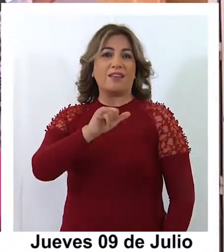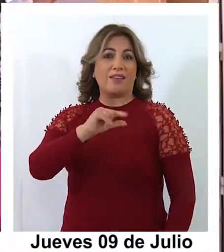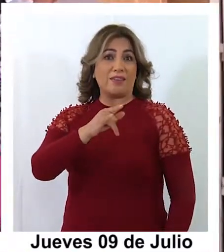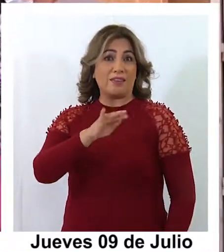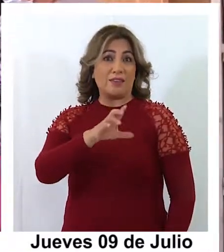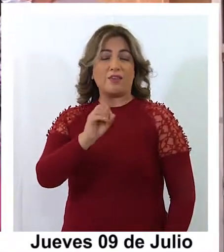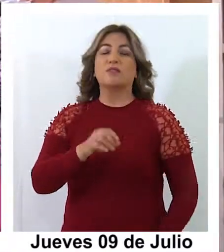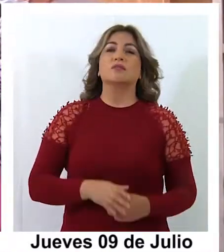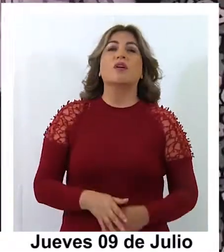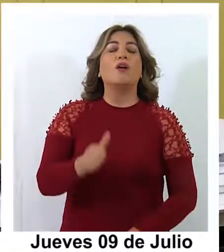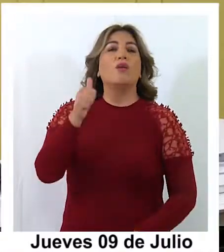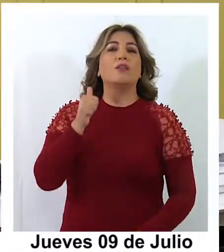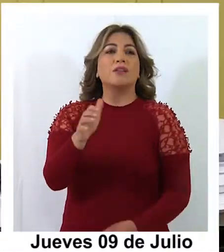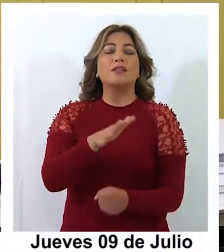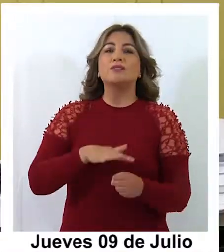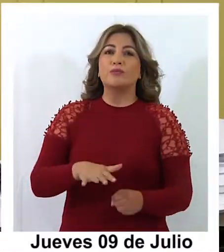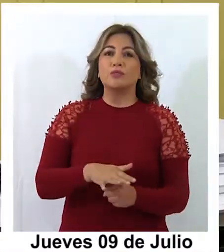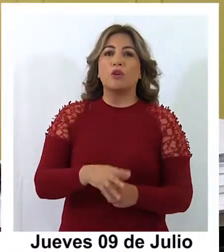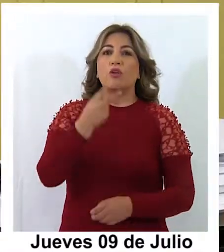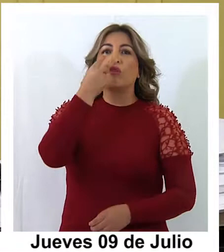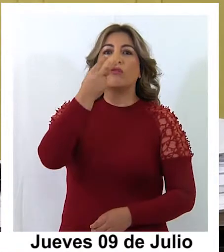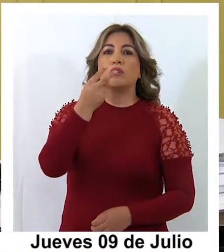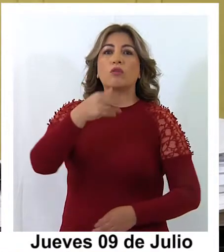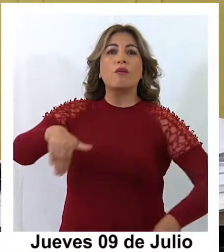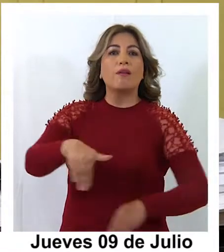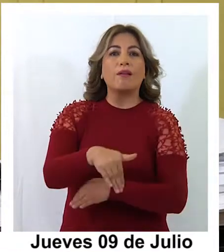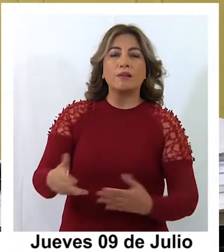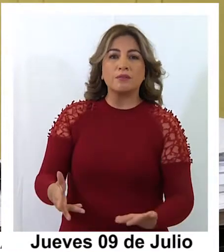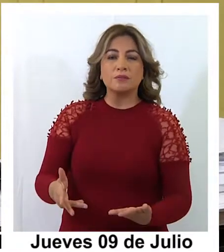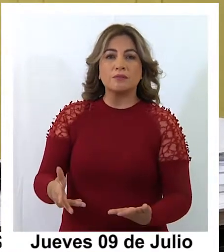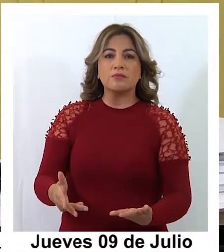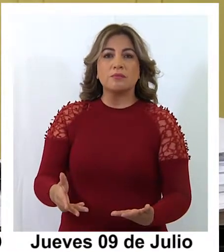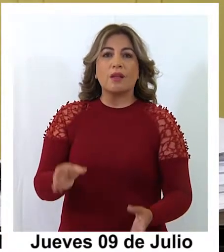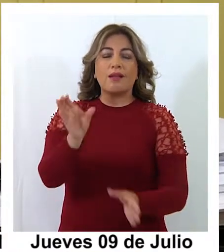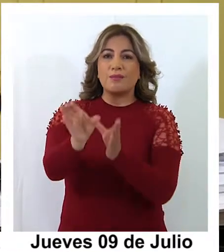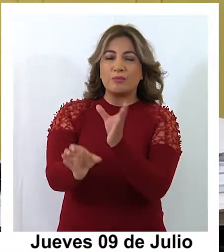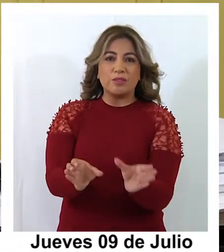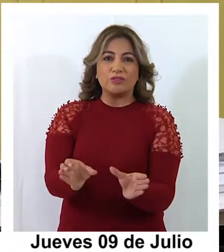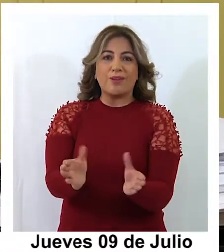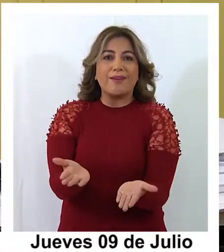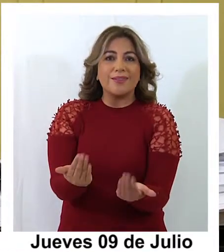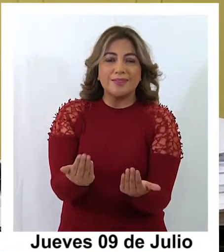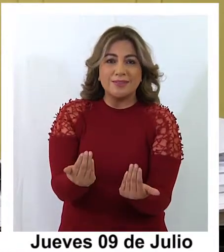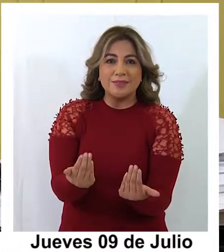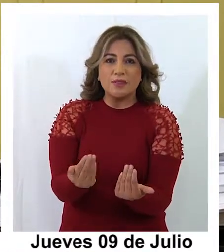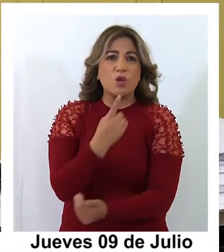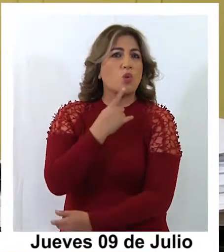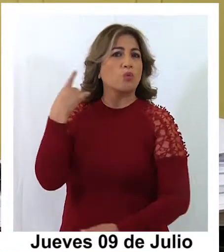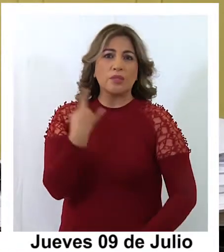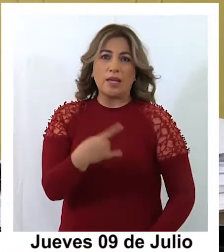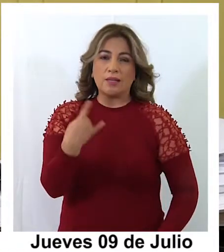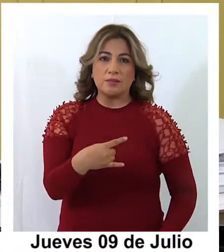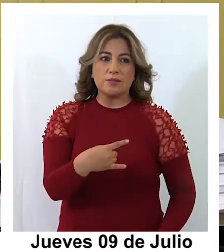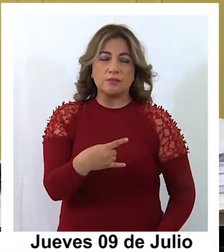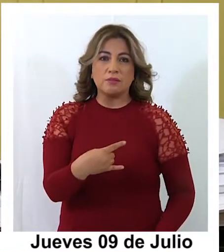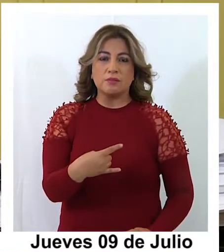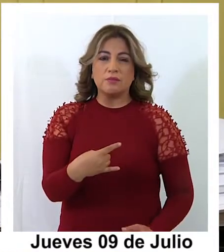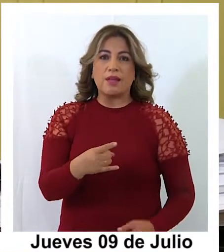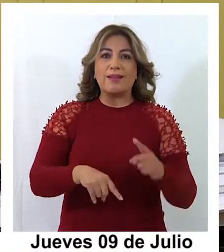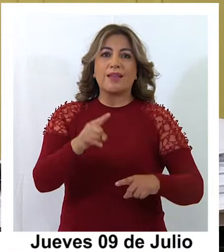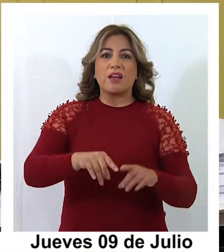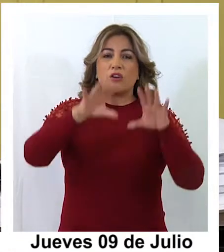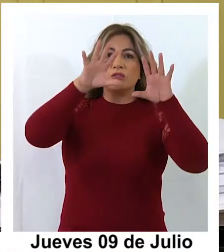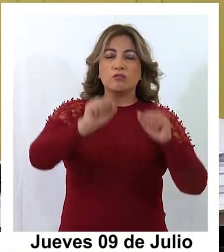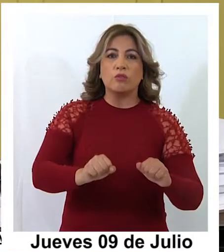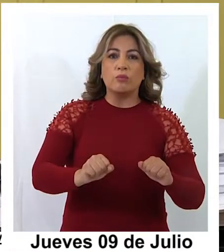Lo de ayer tiene que ver con lo que he visto en terreno, la necesidad de la calle urgente, las tomas de terreno,